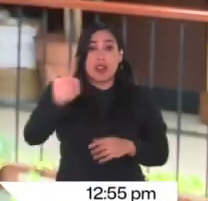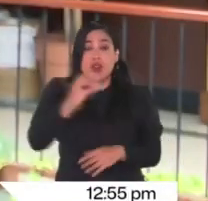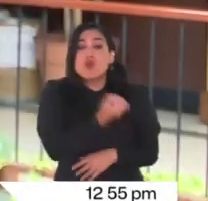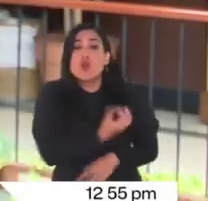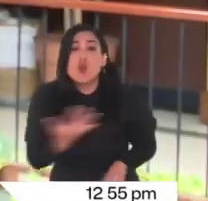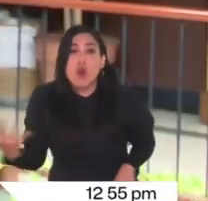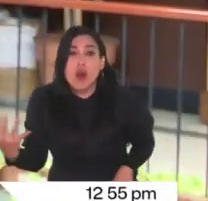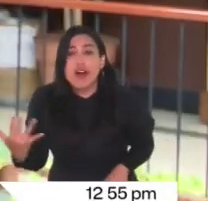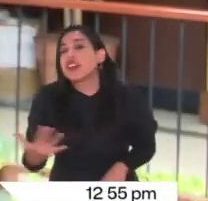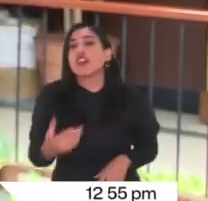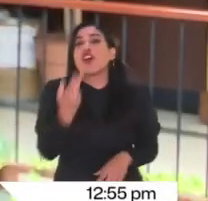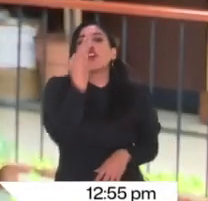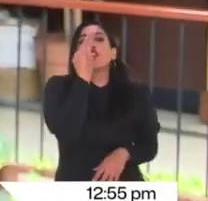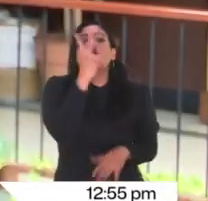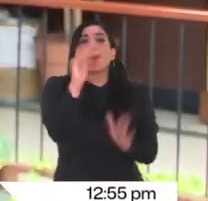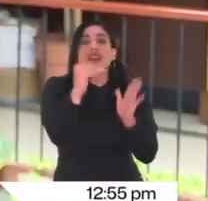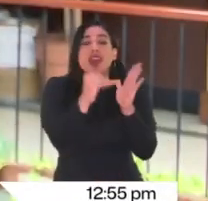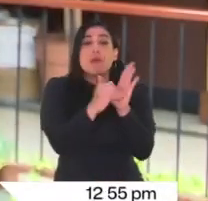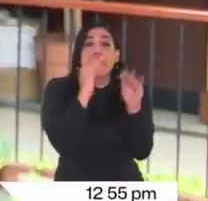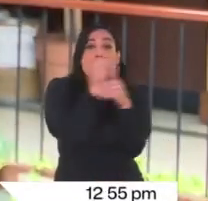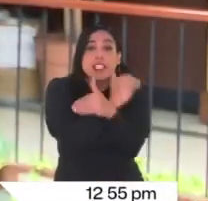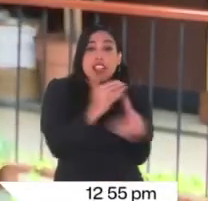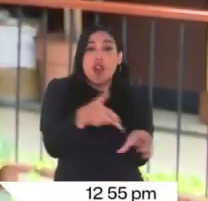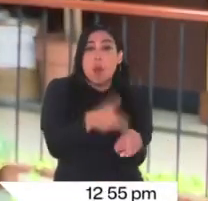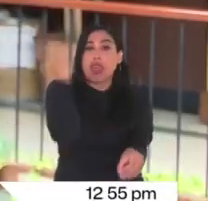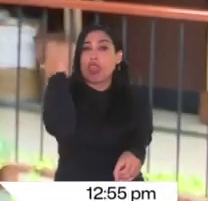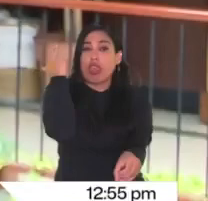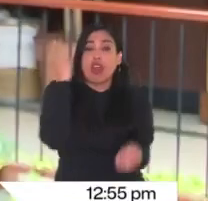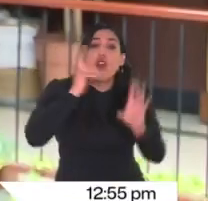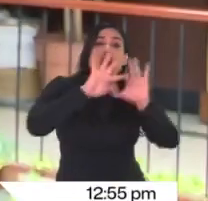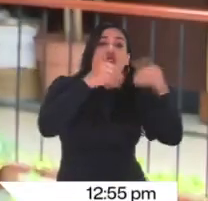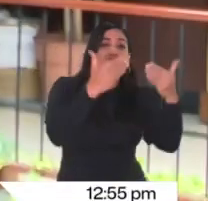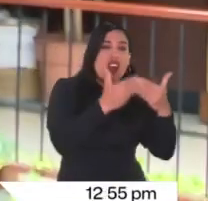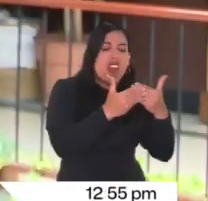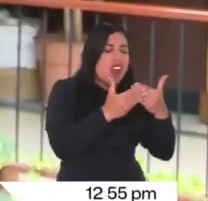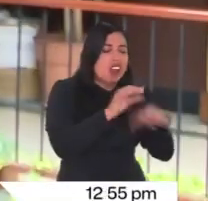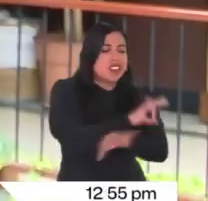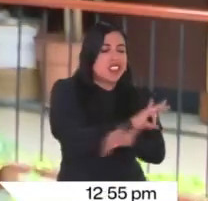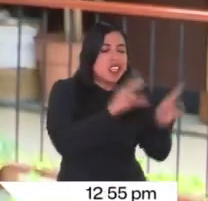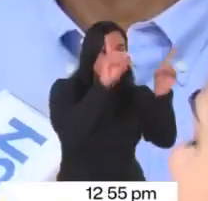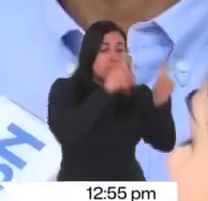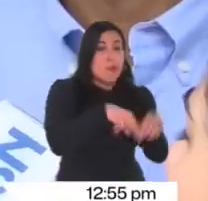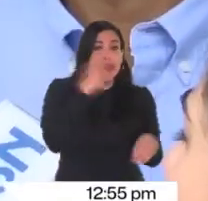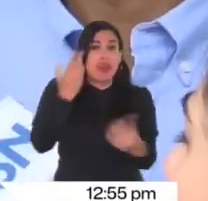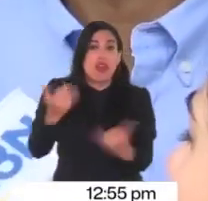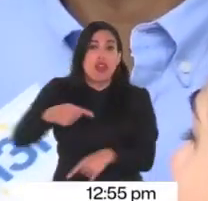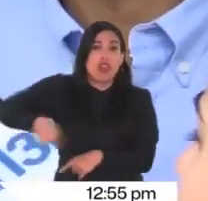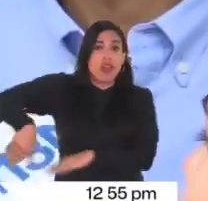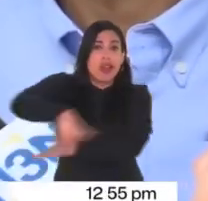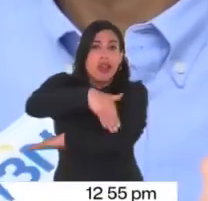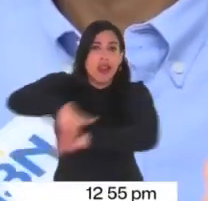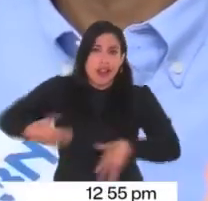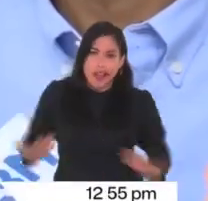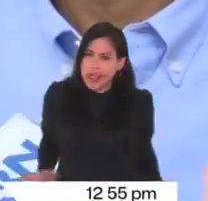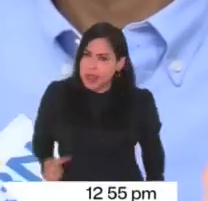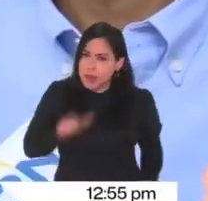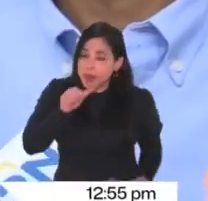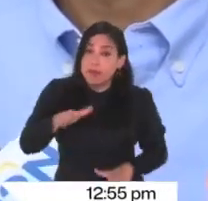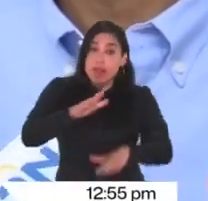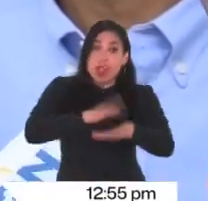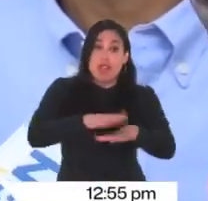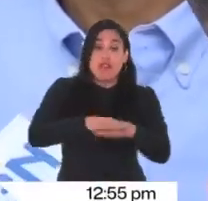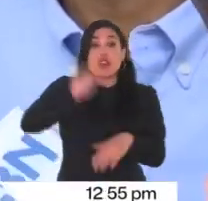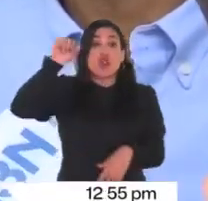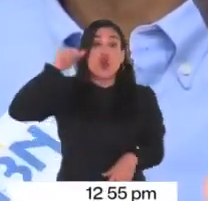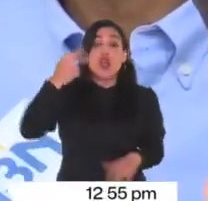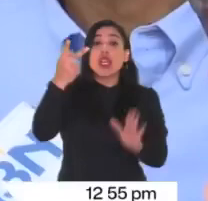de 12.000 estudiantes que estaban en sus colegios y que hoy están en la calle. Cuando en el 2019 la habíamos dejado en la